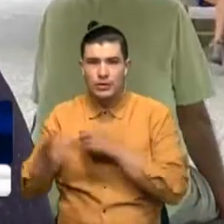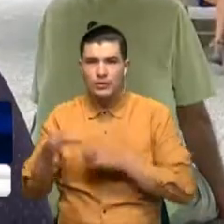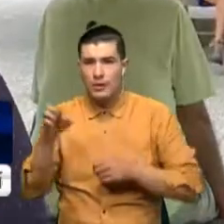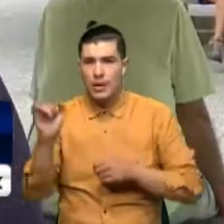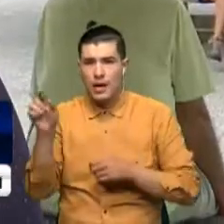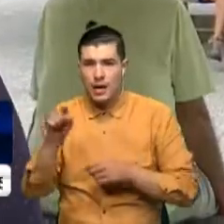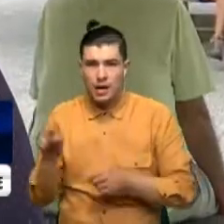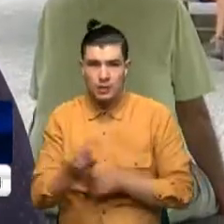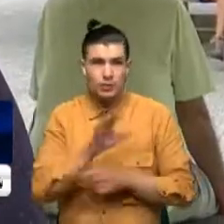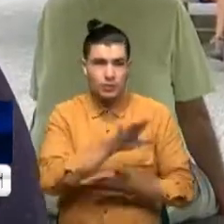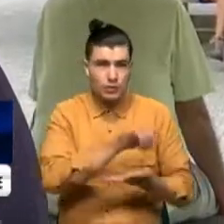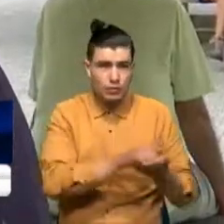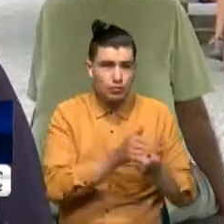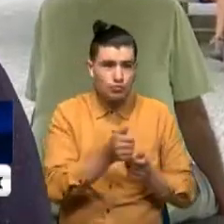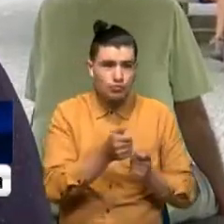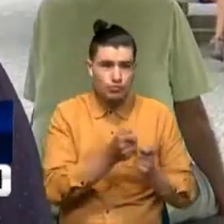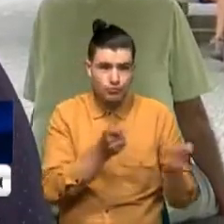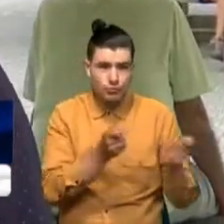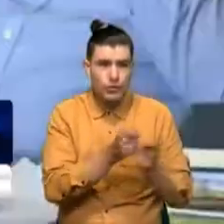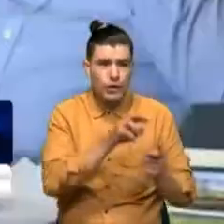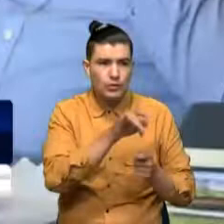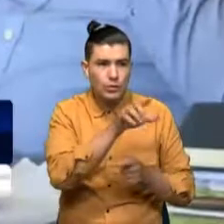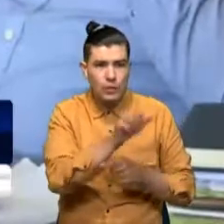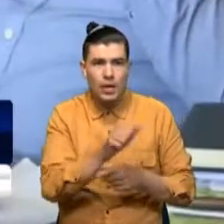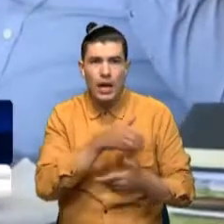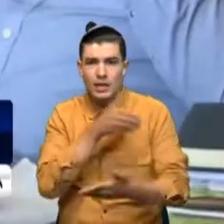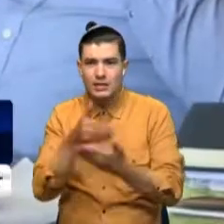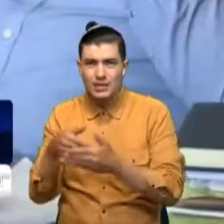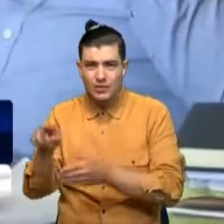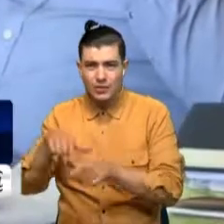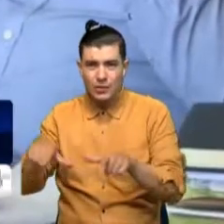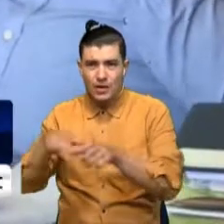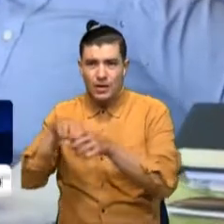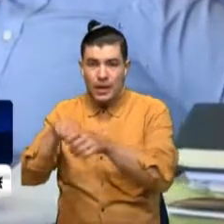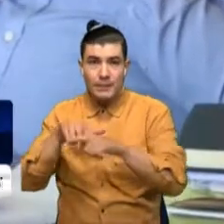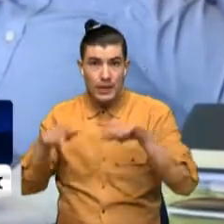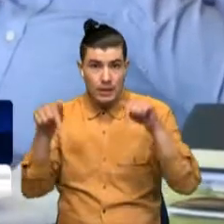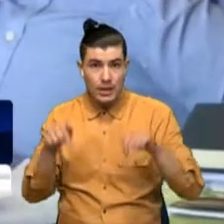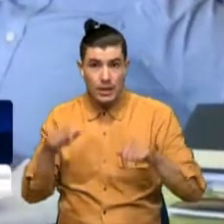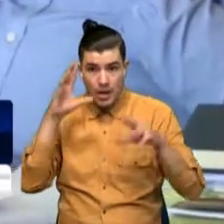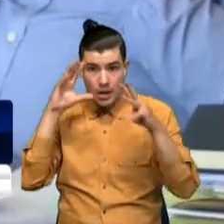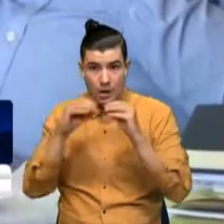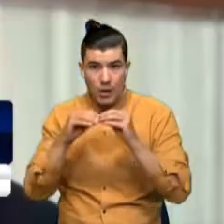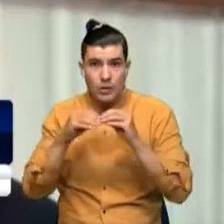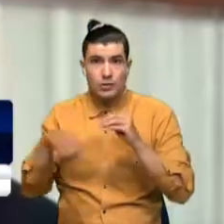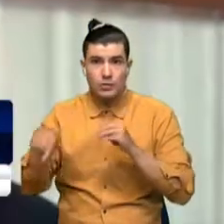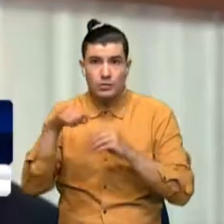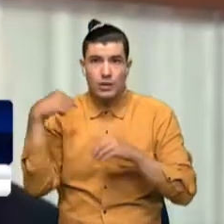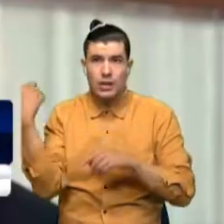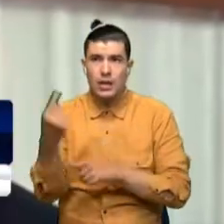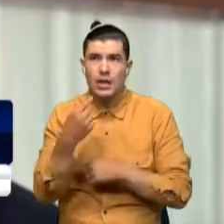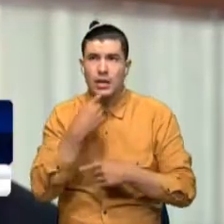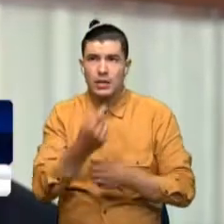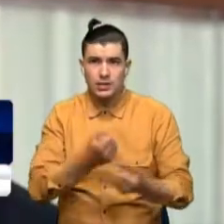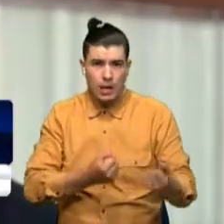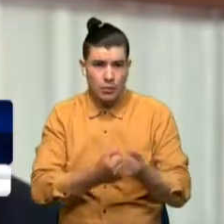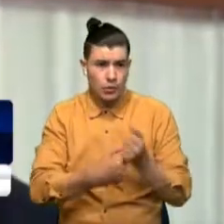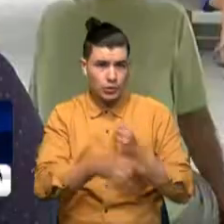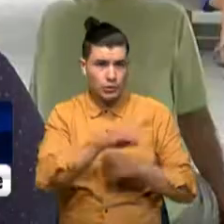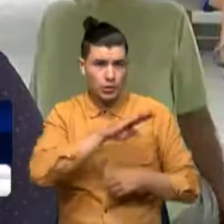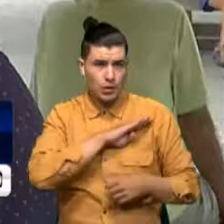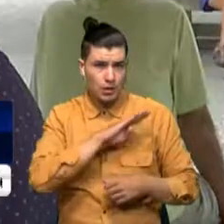Río del Zulia y la otra desde Montebello 2 al terminal Océano. Sin embargo, el consenso general es a favor del